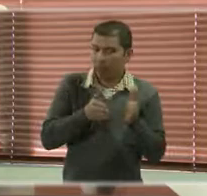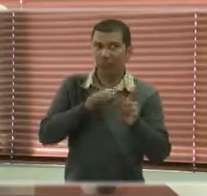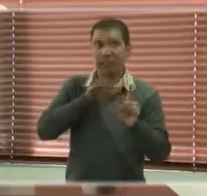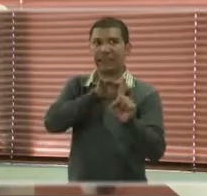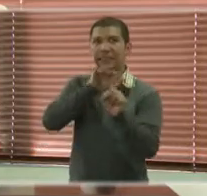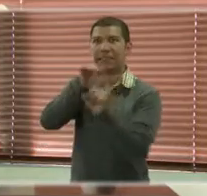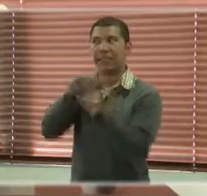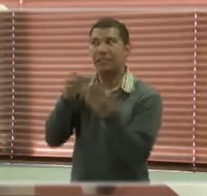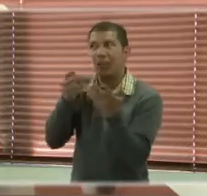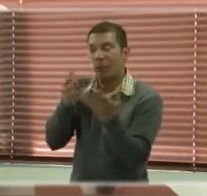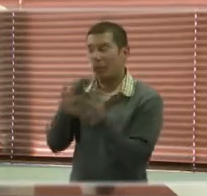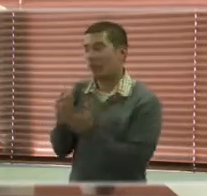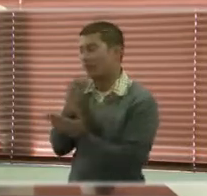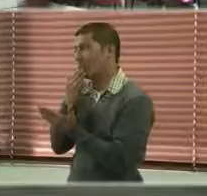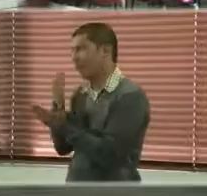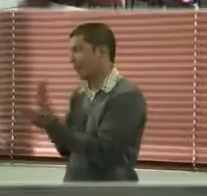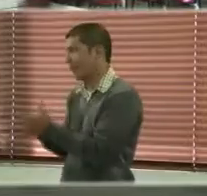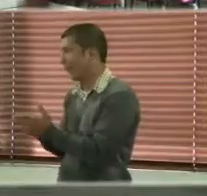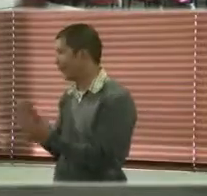Silvia